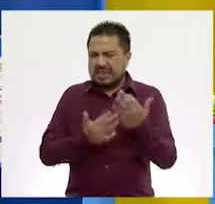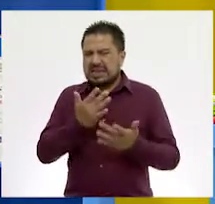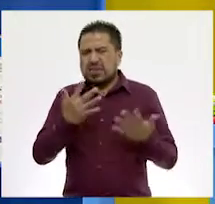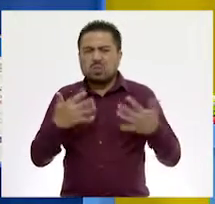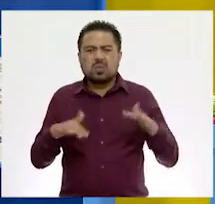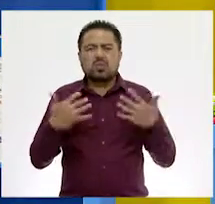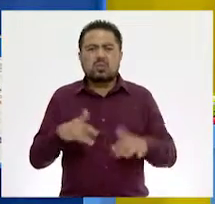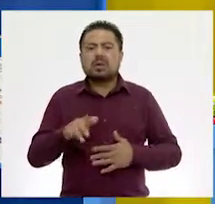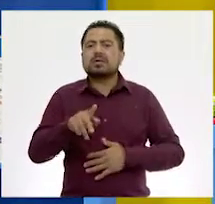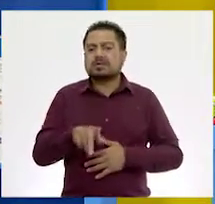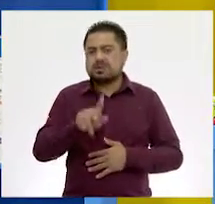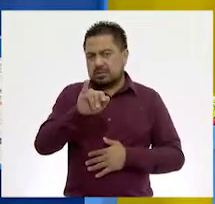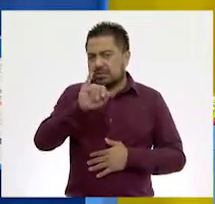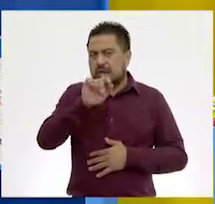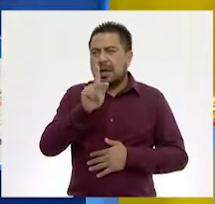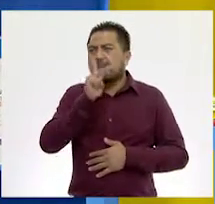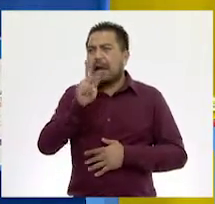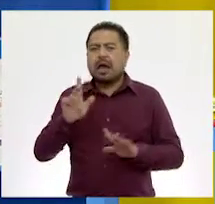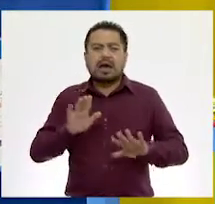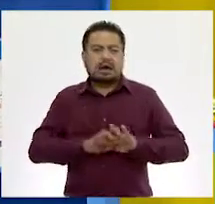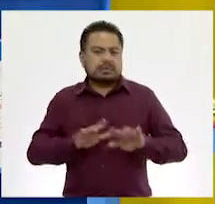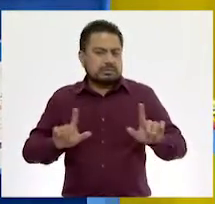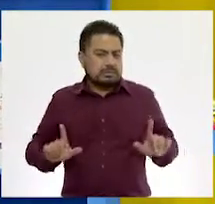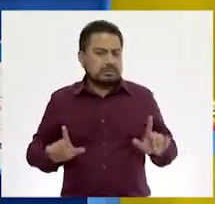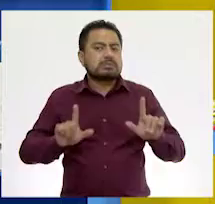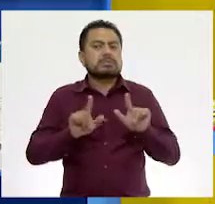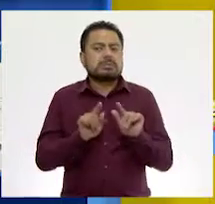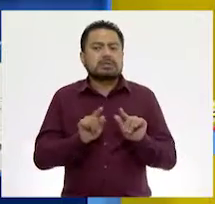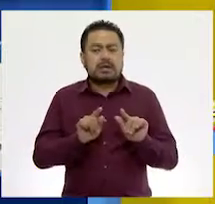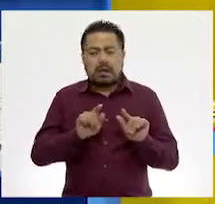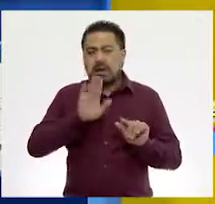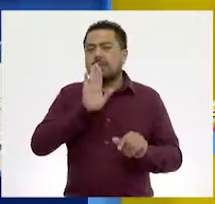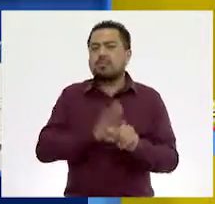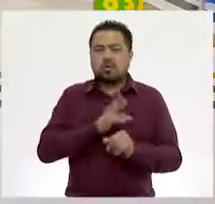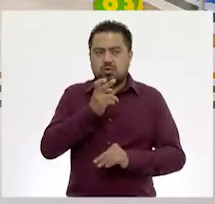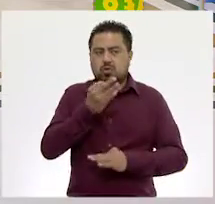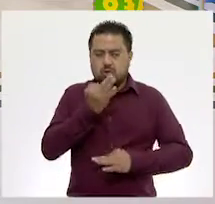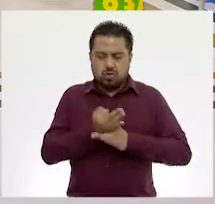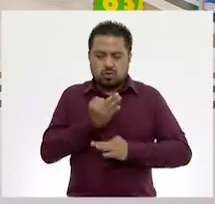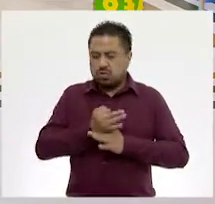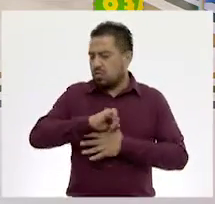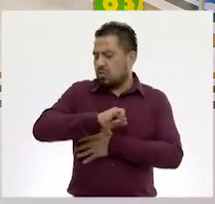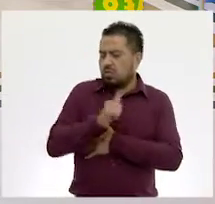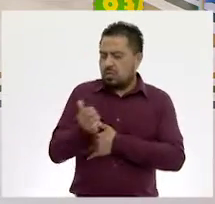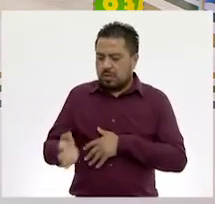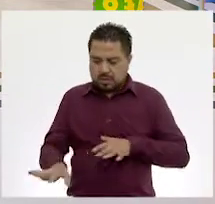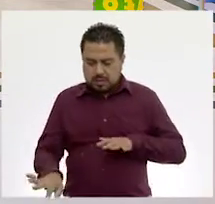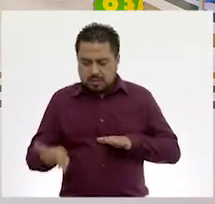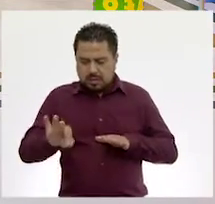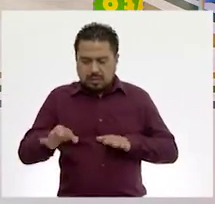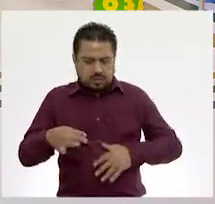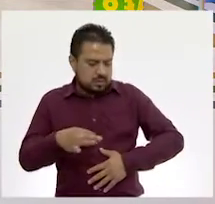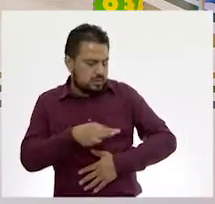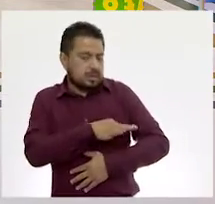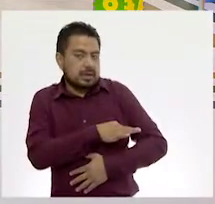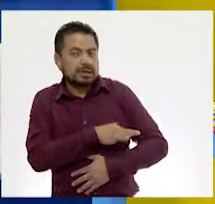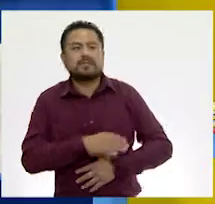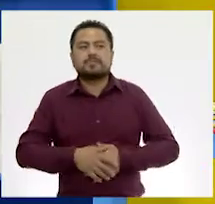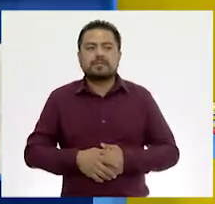Arde. Pero sí es una palabra corta. Así es. Por lo tanto, nos la vamos a quedar. Así es, porque son